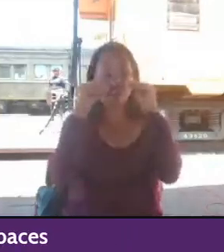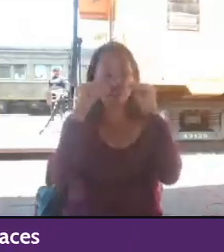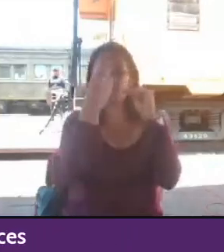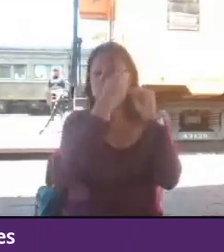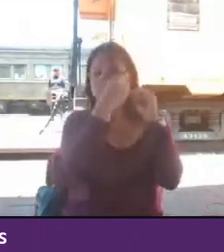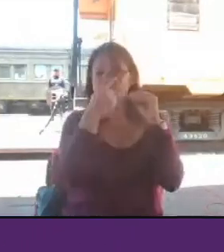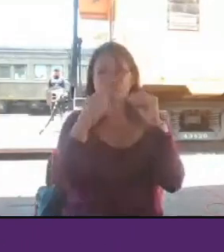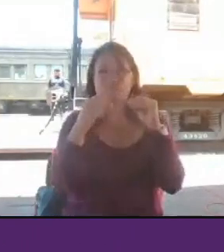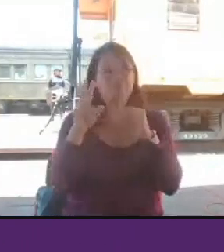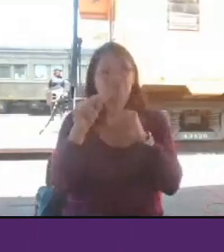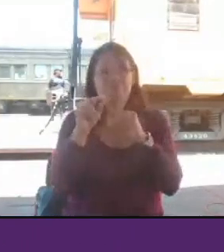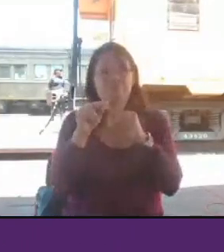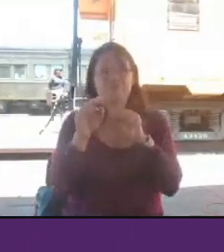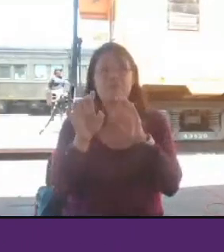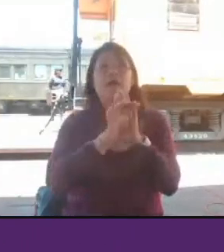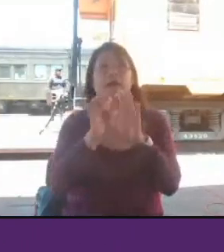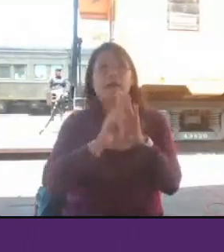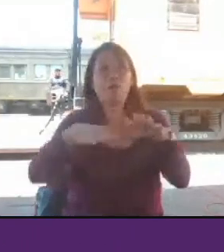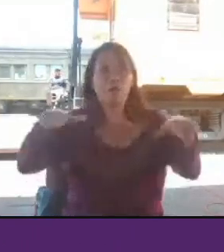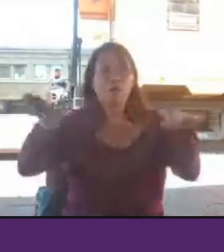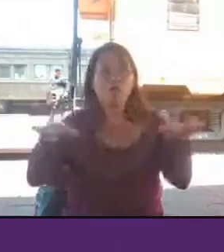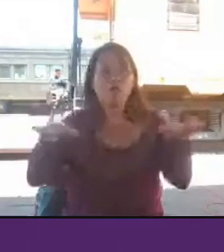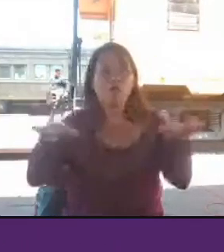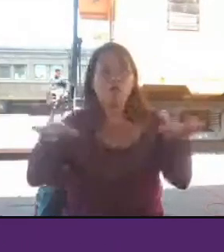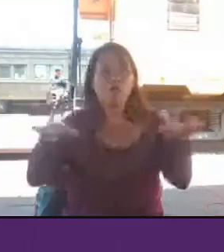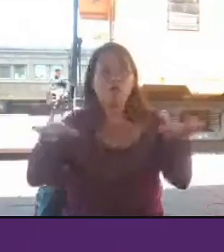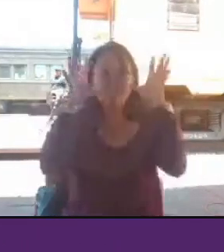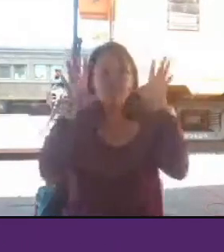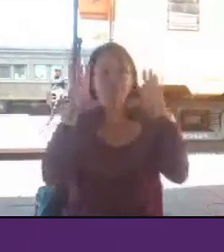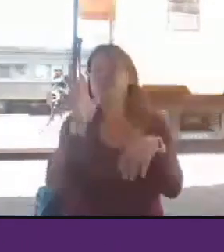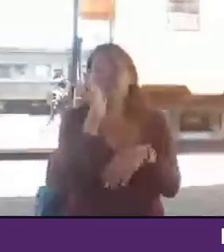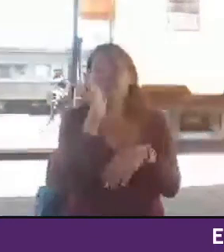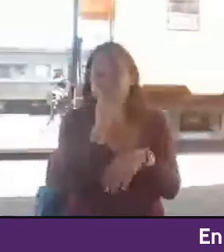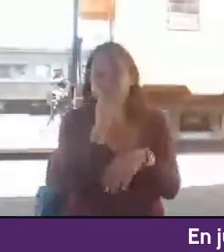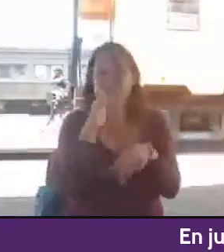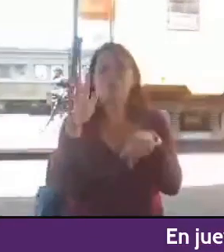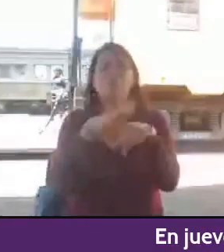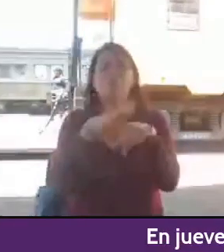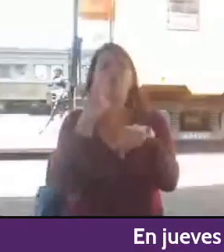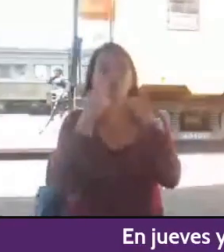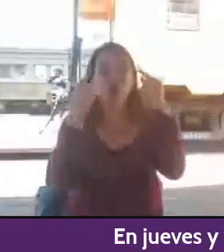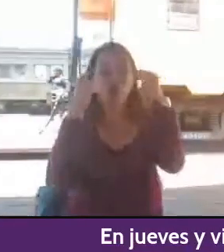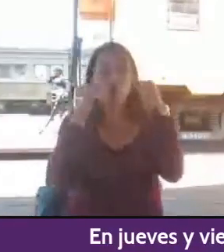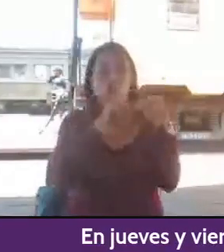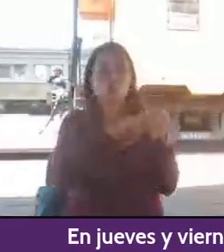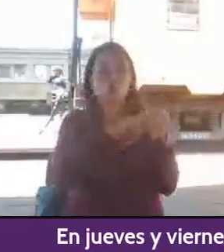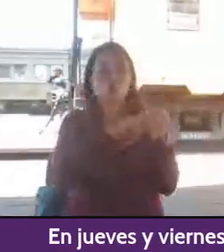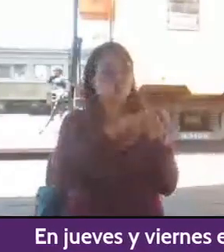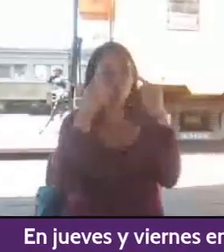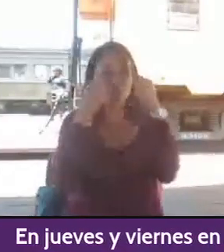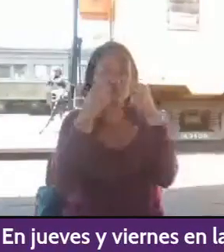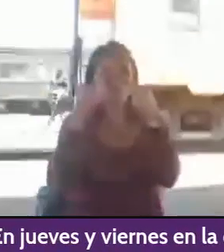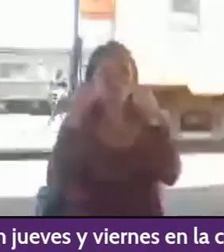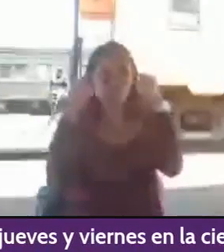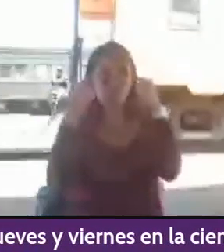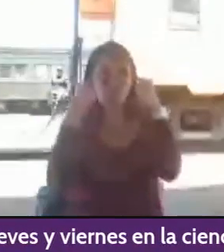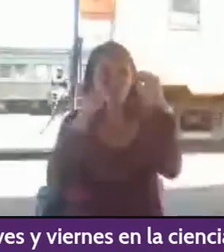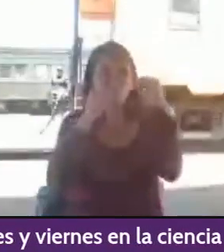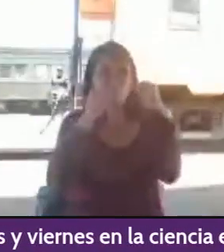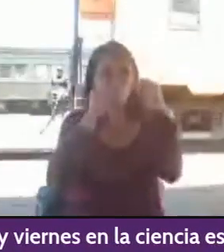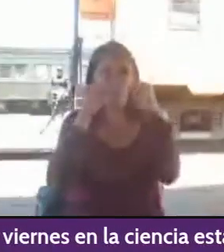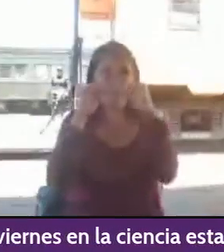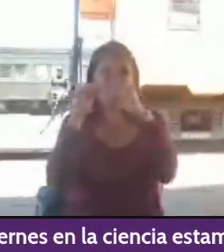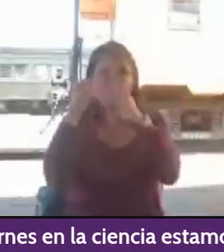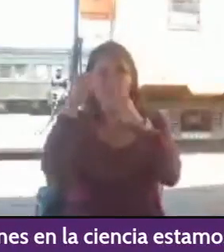te caiga algo en el ojo y tengas que cerrar, sería un riesgo para las aves. Entonces, mejor se mueve esa membrana semitranslúcida, pueden